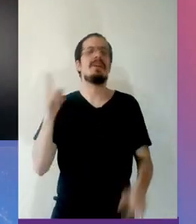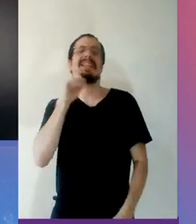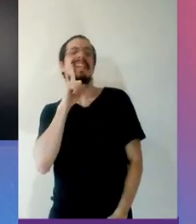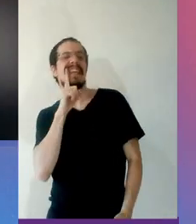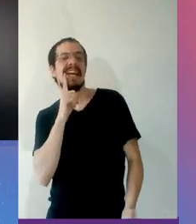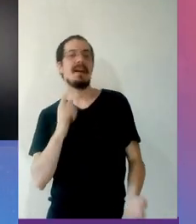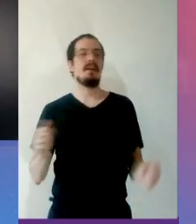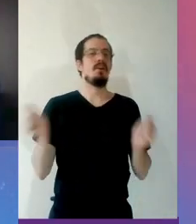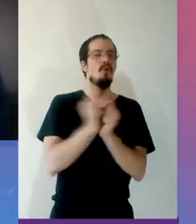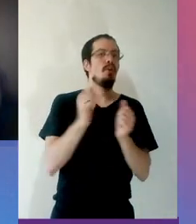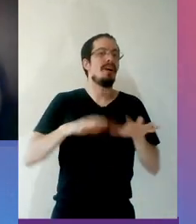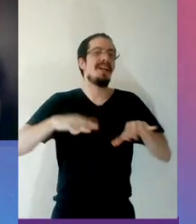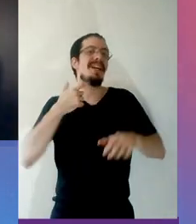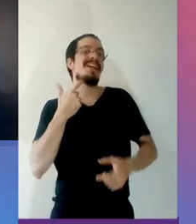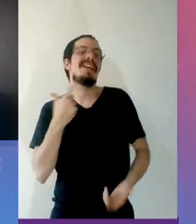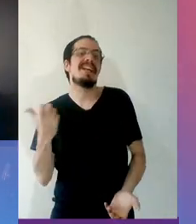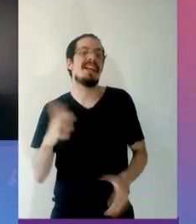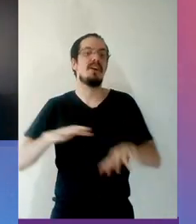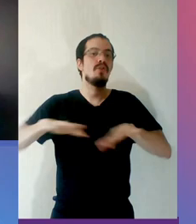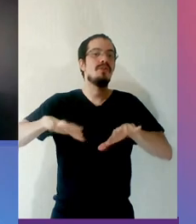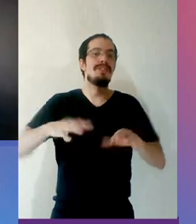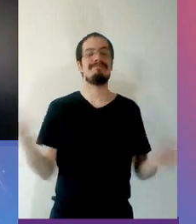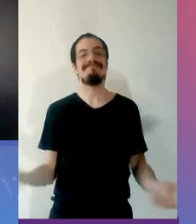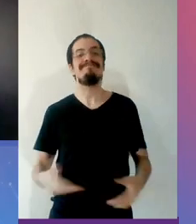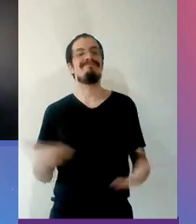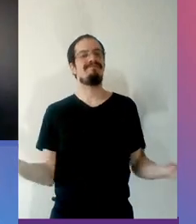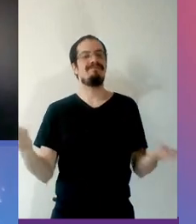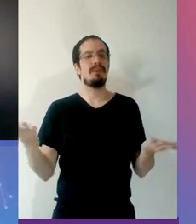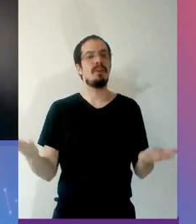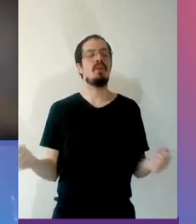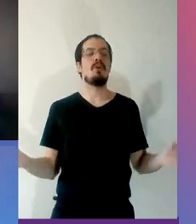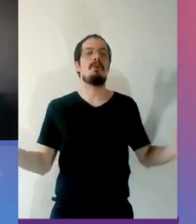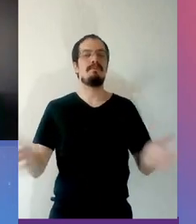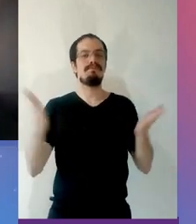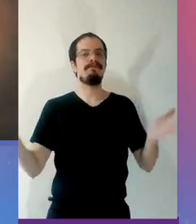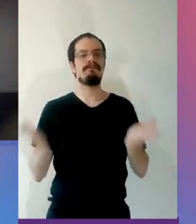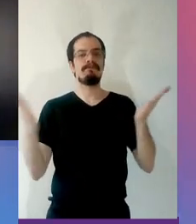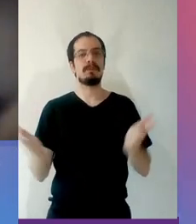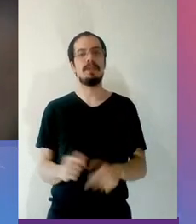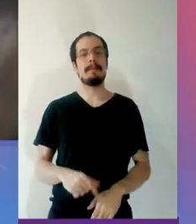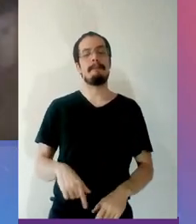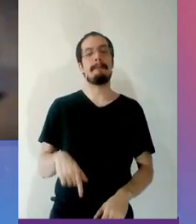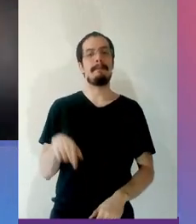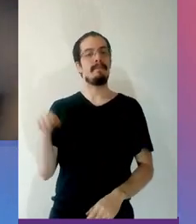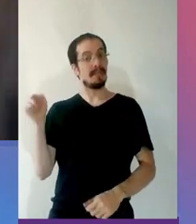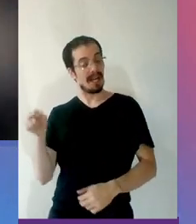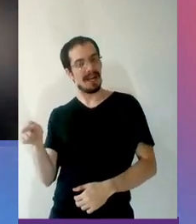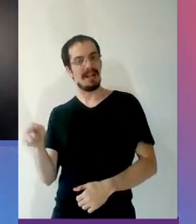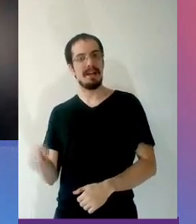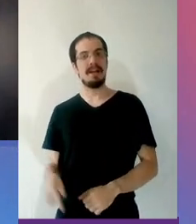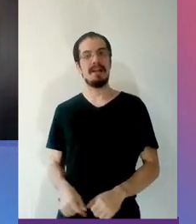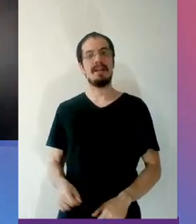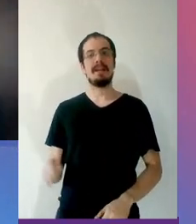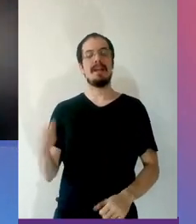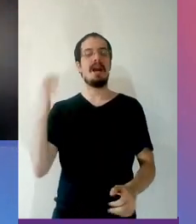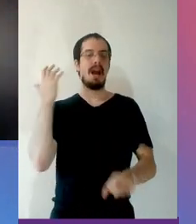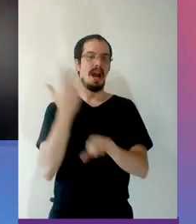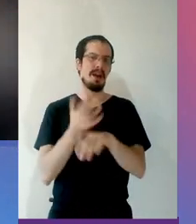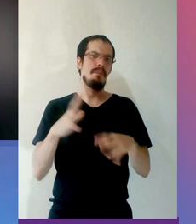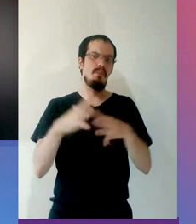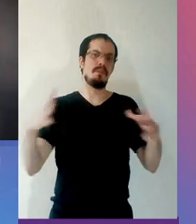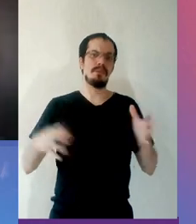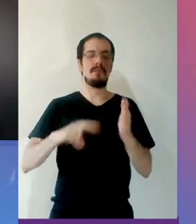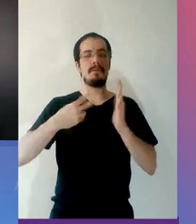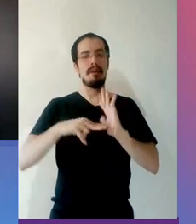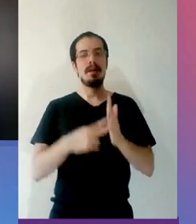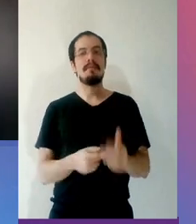¿Ya? Y para eso es fundamental también tener muy claro, y ahí es donde fallamos, estoy absolutamente de acuerdo con la doctora, en el sentido que, de hecho, si yo me acuerdo,